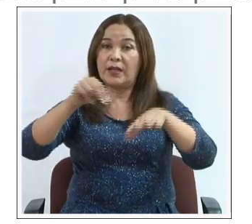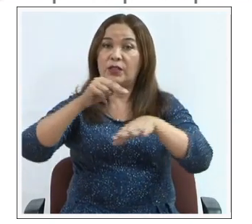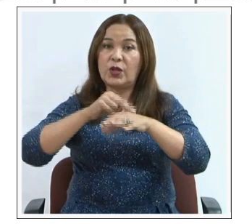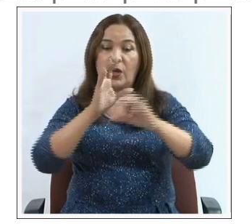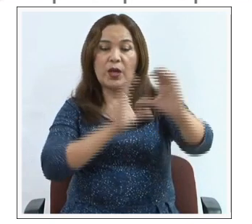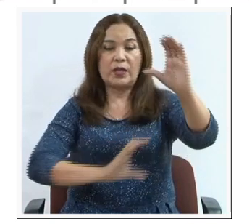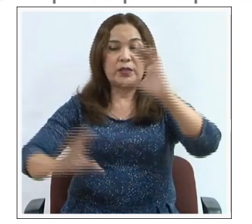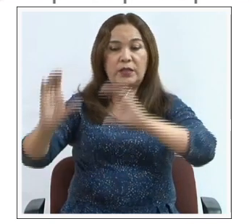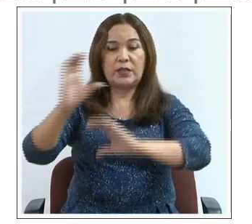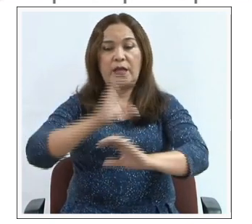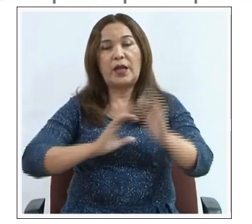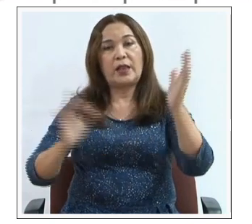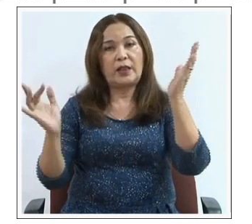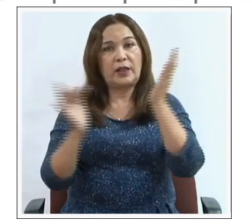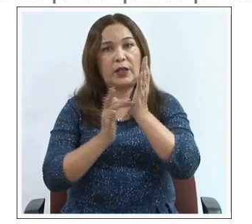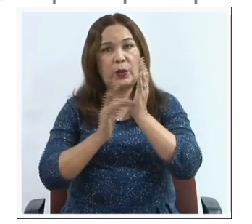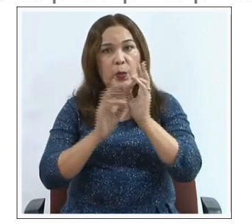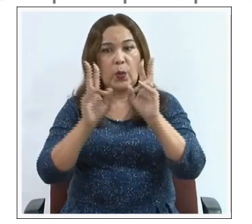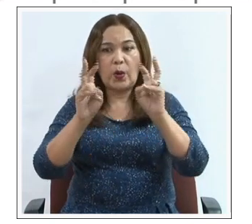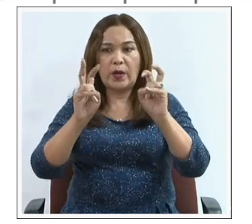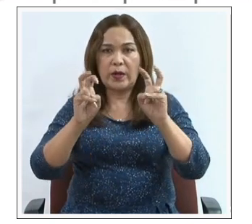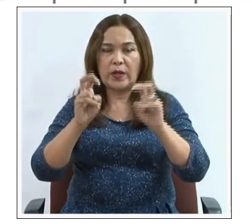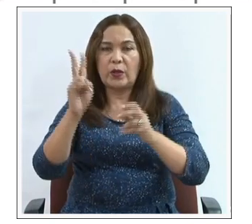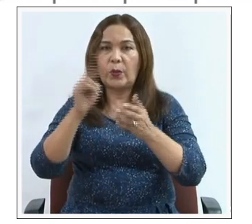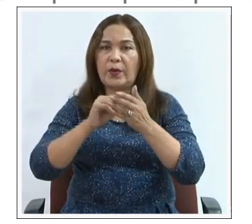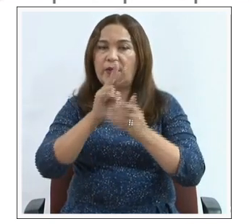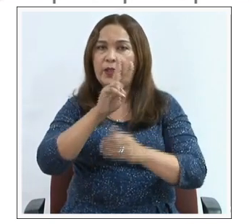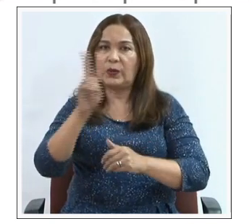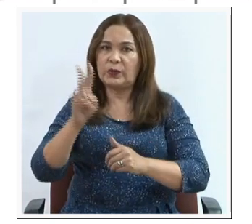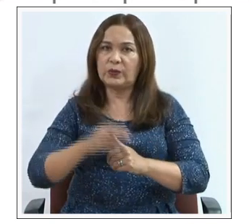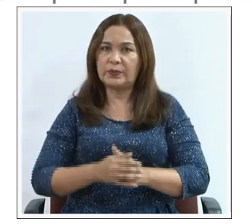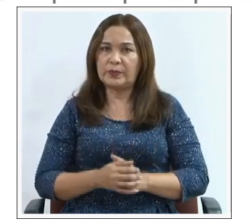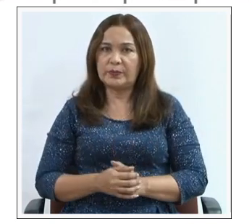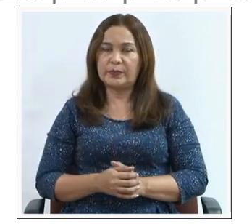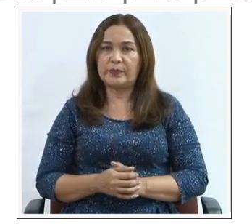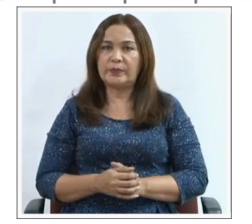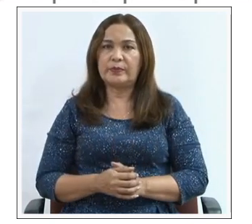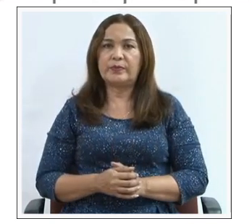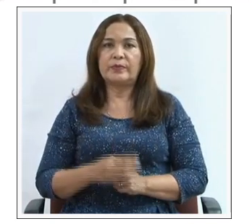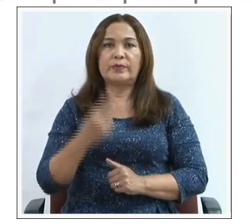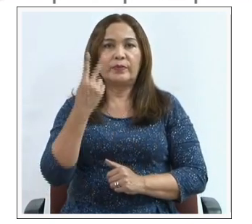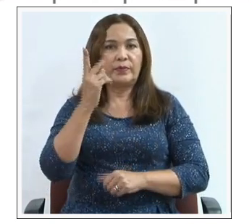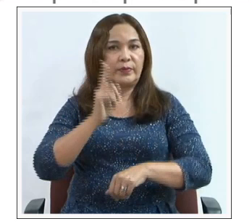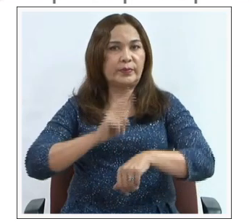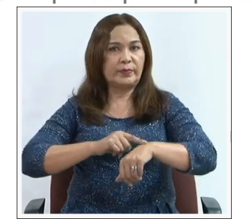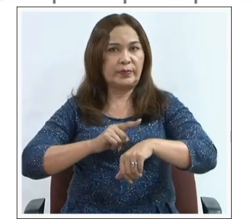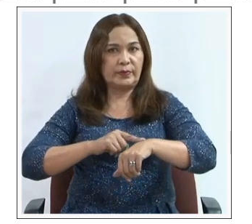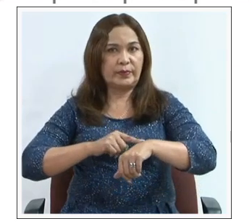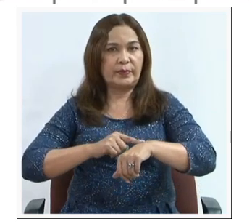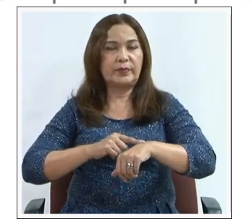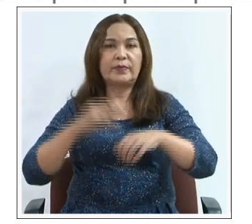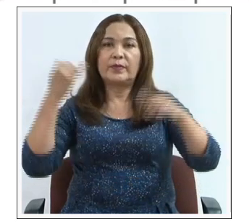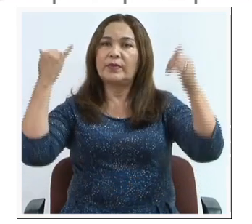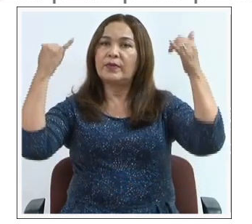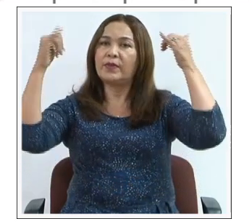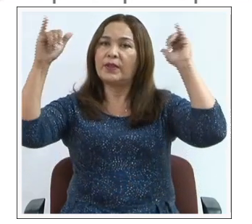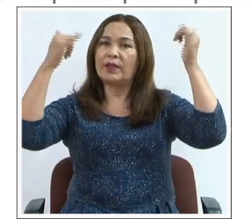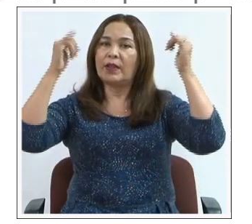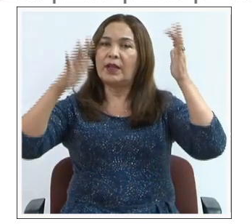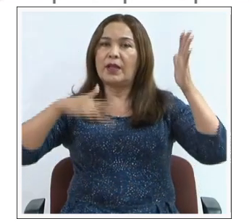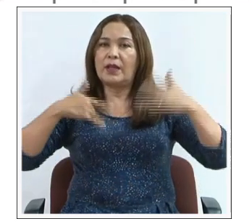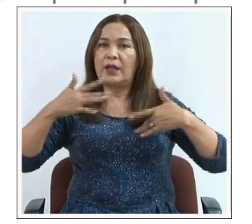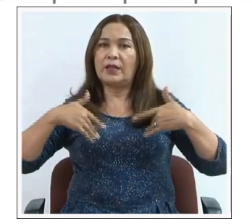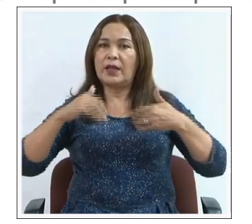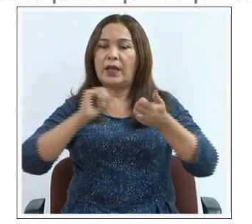de ciencia tecnología e innovación 2022 segundo momento festividad de